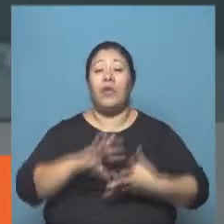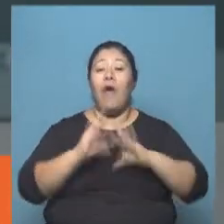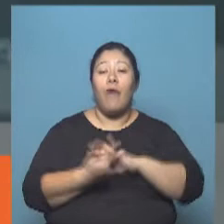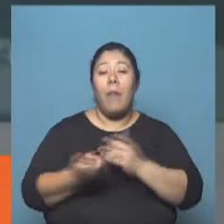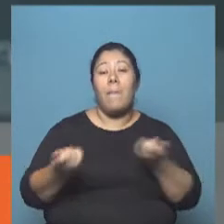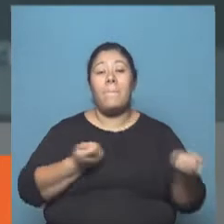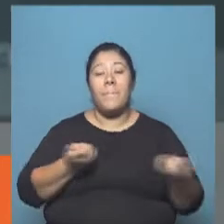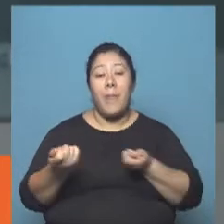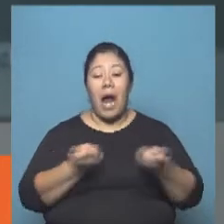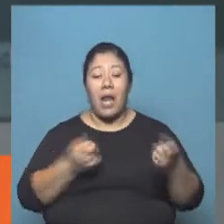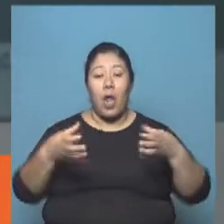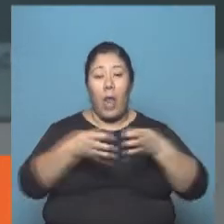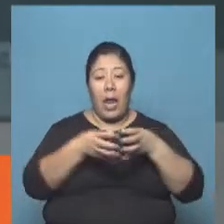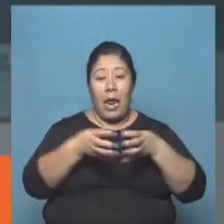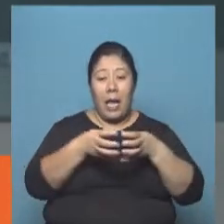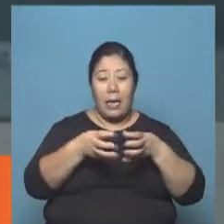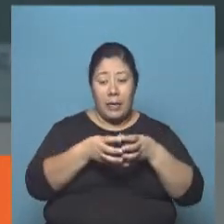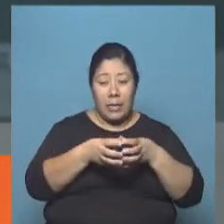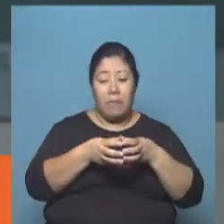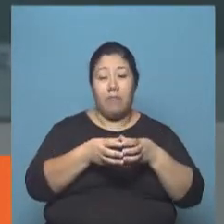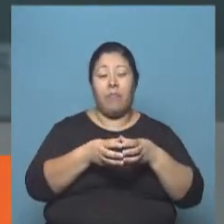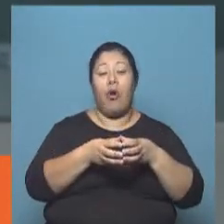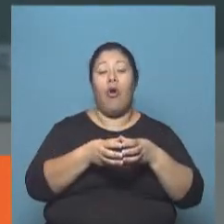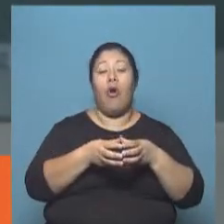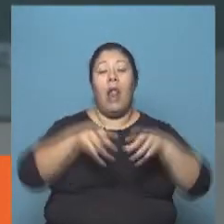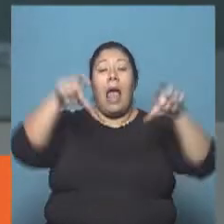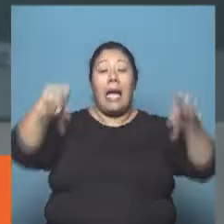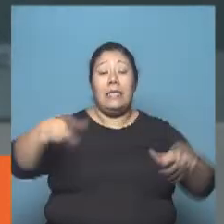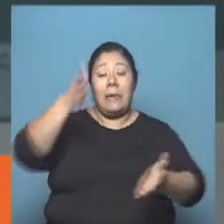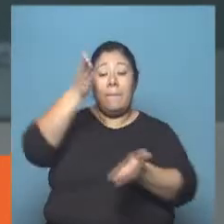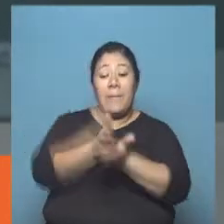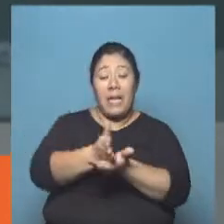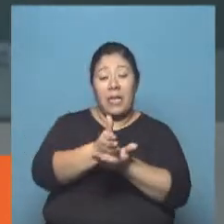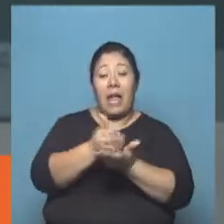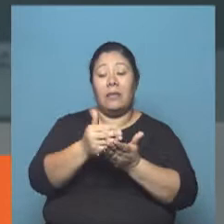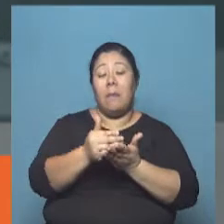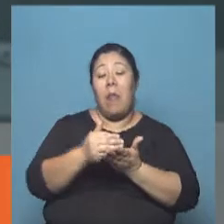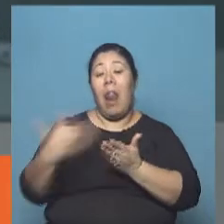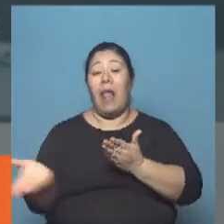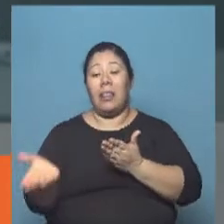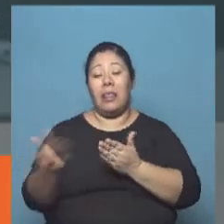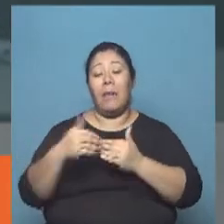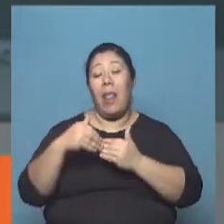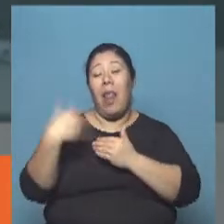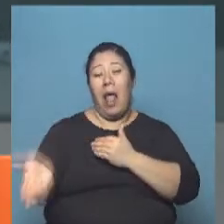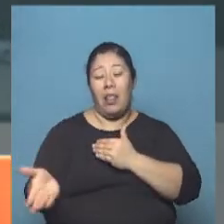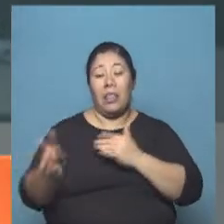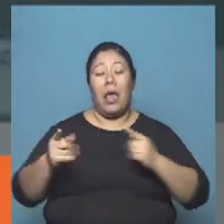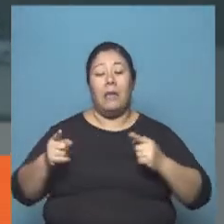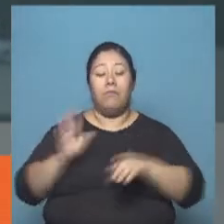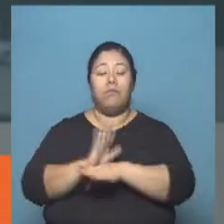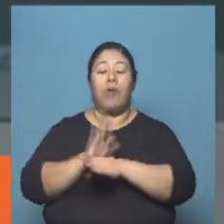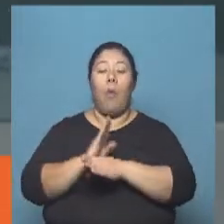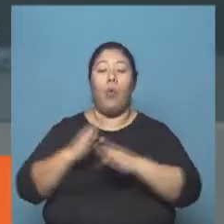día, el hecho de cómo manejamos el triángulo del medio. No solamente por lo que podamos hacer nosotros, en este caso por lo que pueda hacer